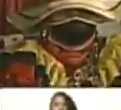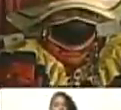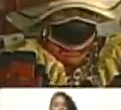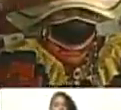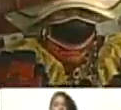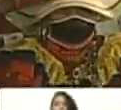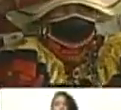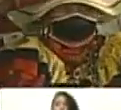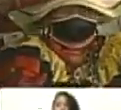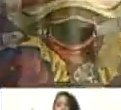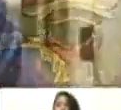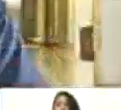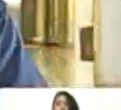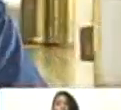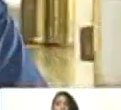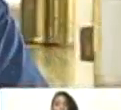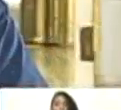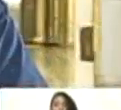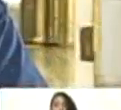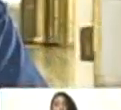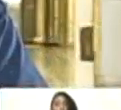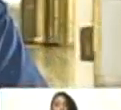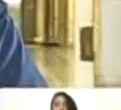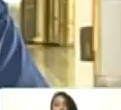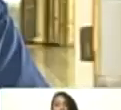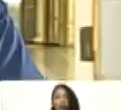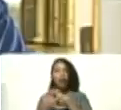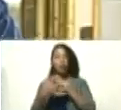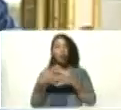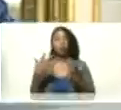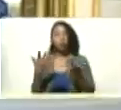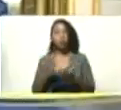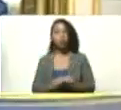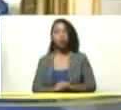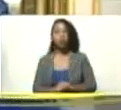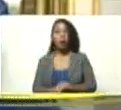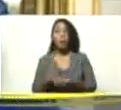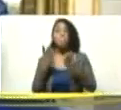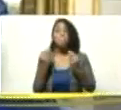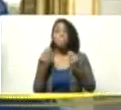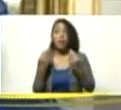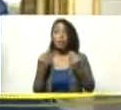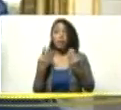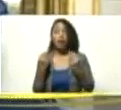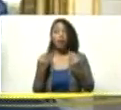Yo vengo de la vida cultural en los barrios. Bastante